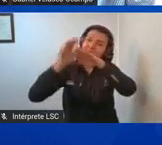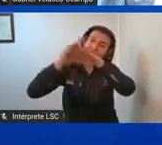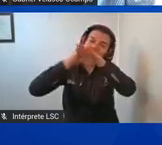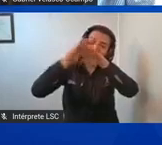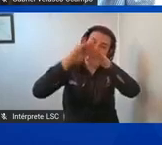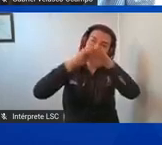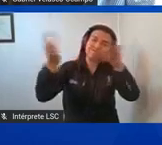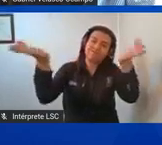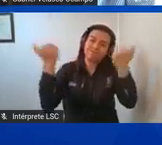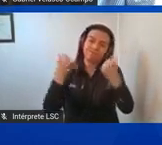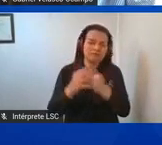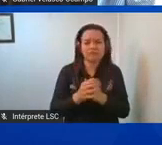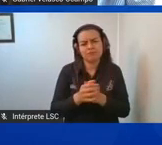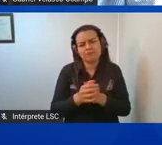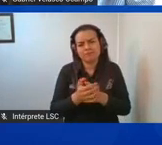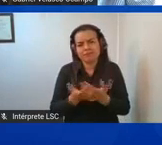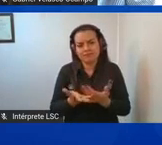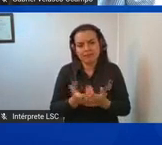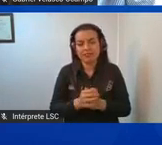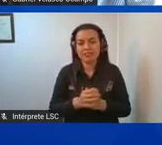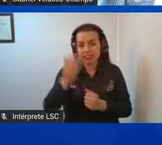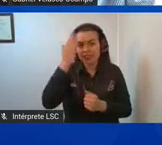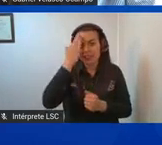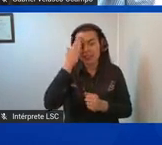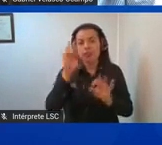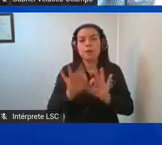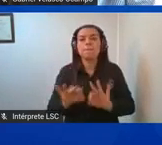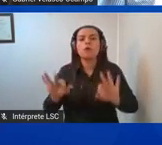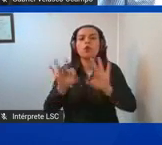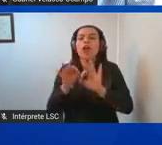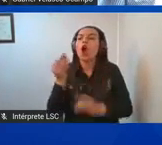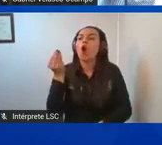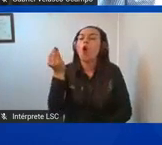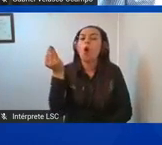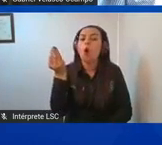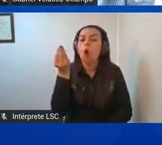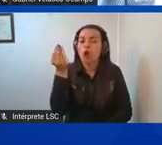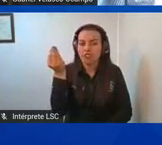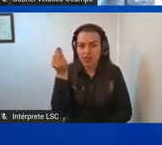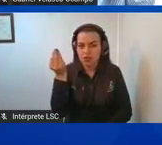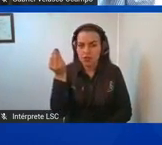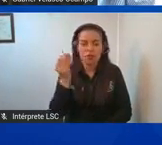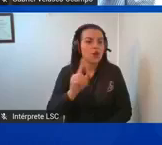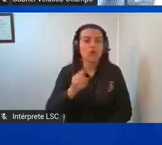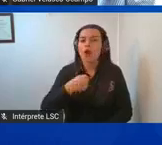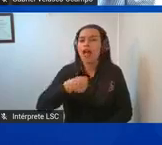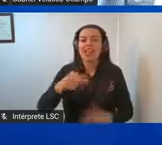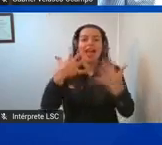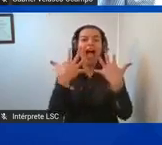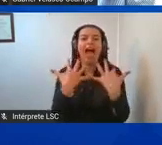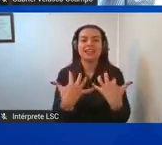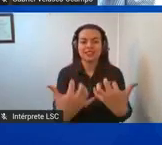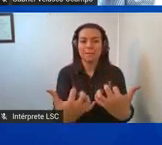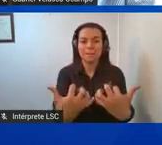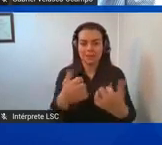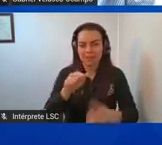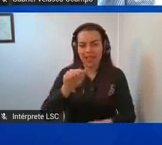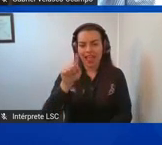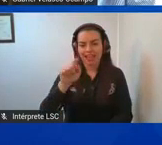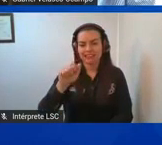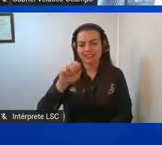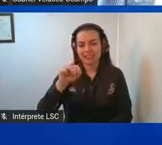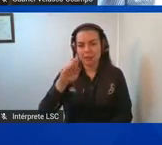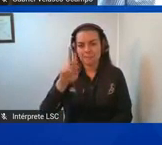entre otras cosas porque queríamos que esto fuera un consejo, no una asamblea. Y sabemos que hay muchas